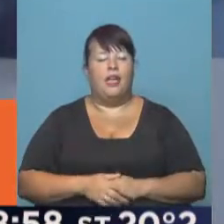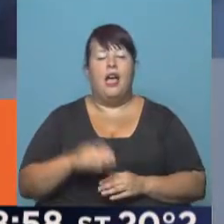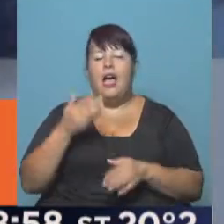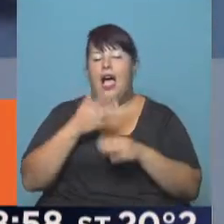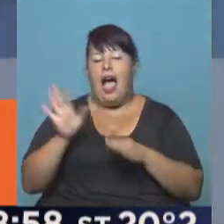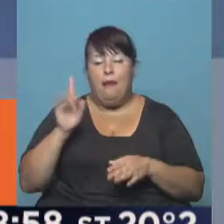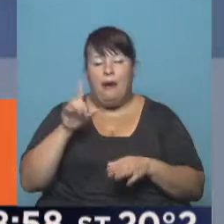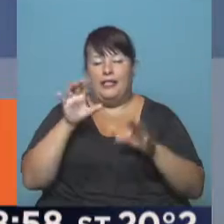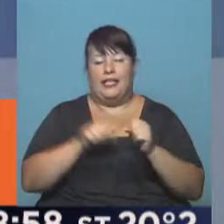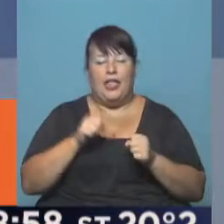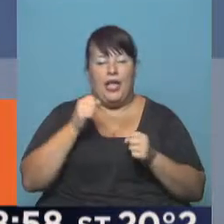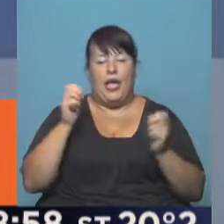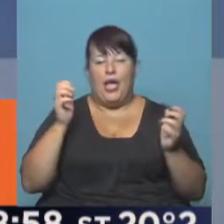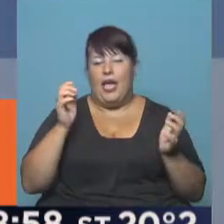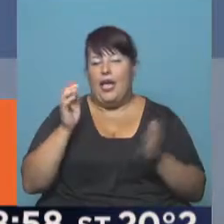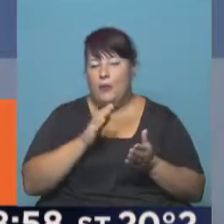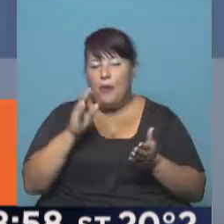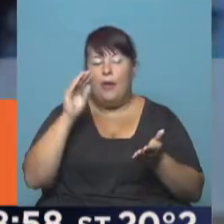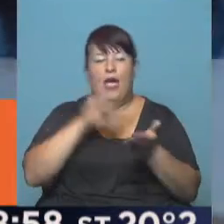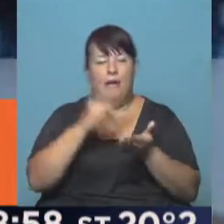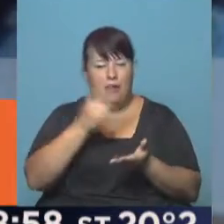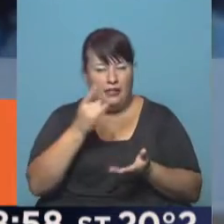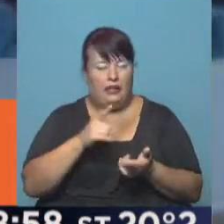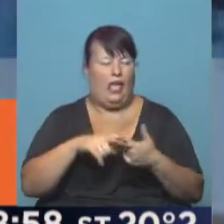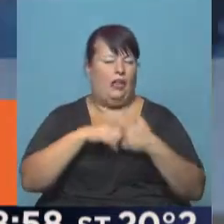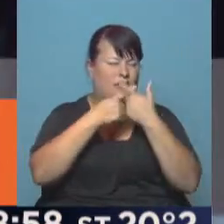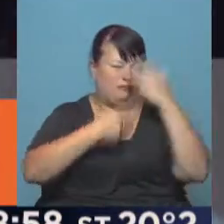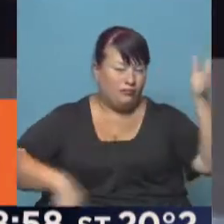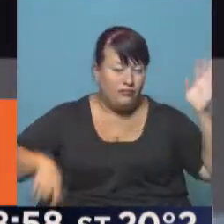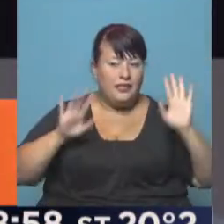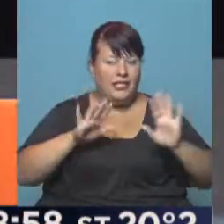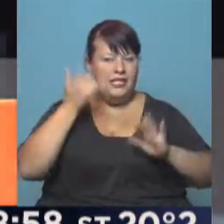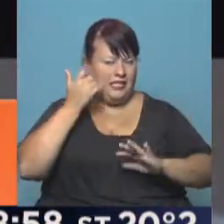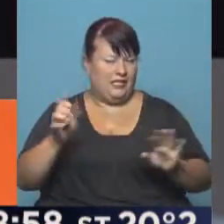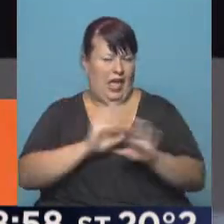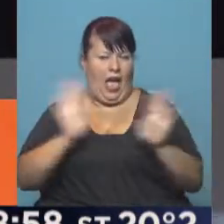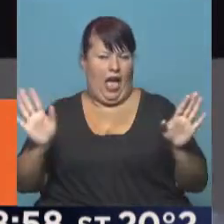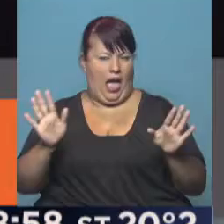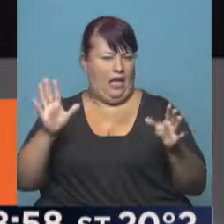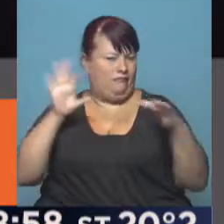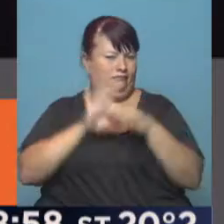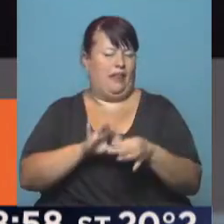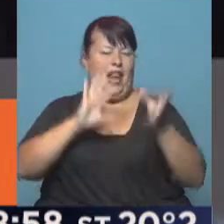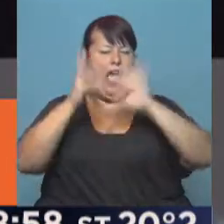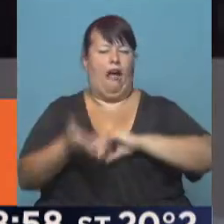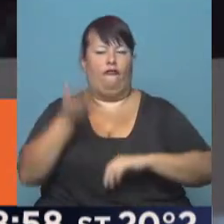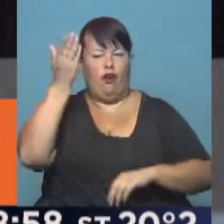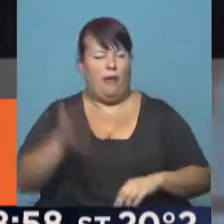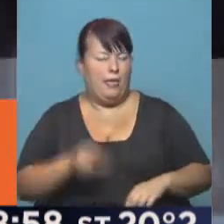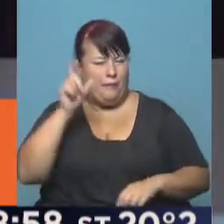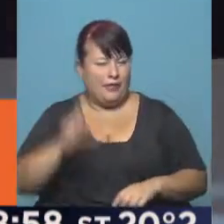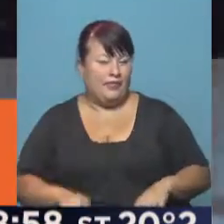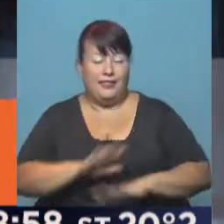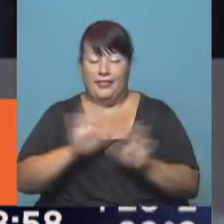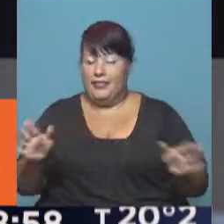la apropiación de bebés, de las inscripciones falsas, de todo, cosas que están absolutamente reñidas con la condición humana y que